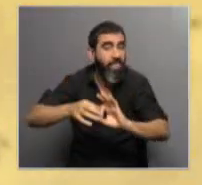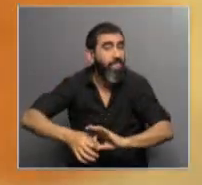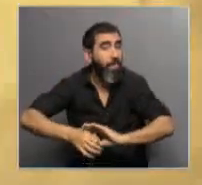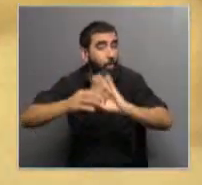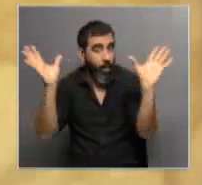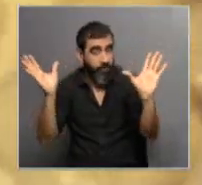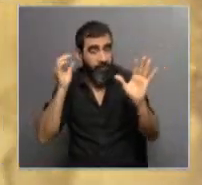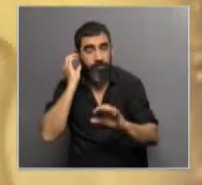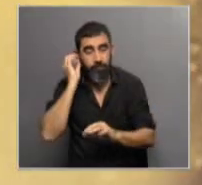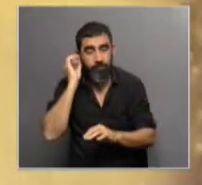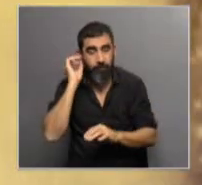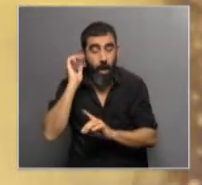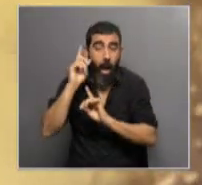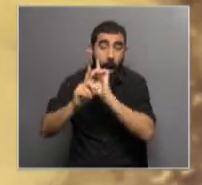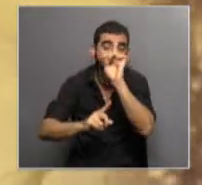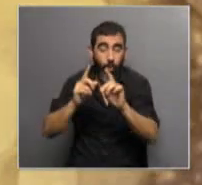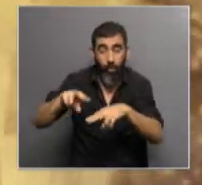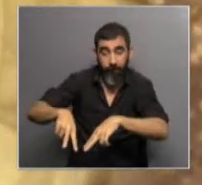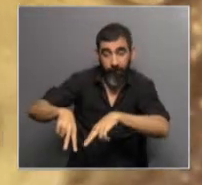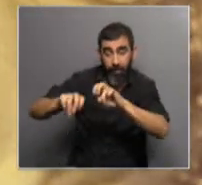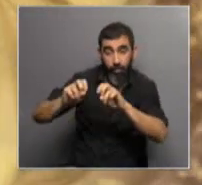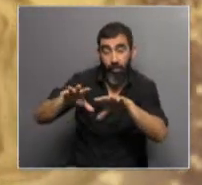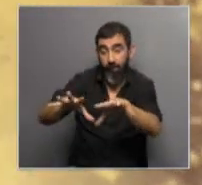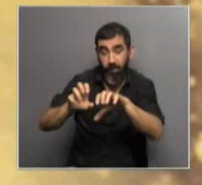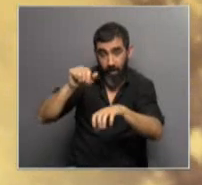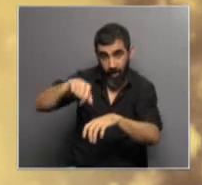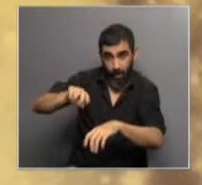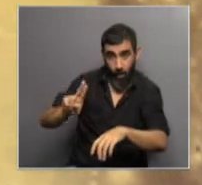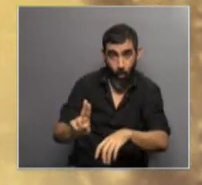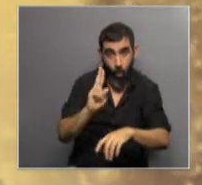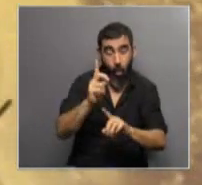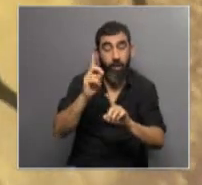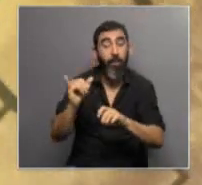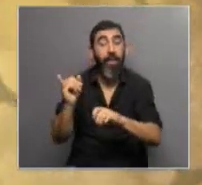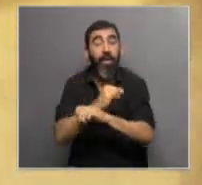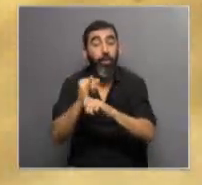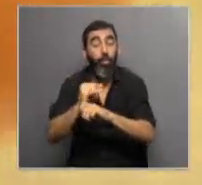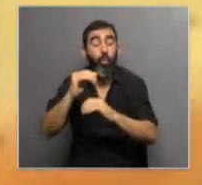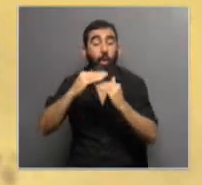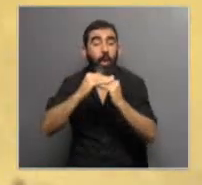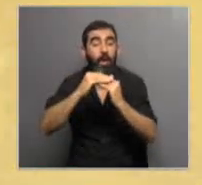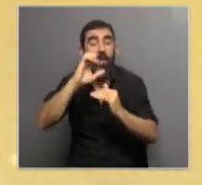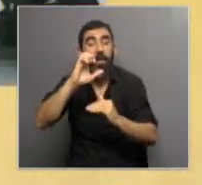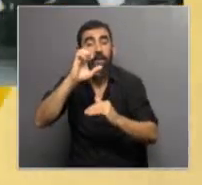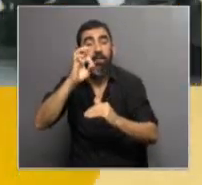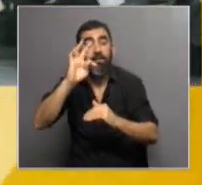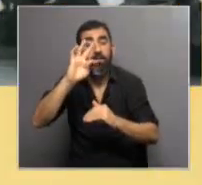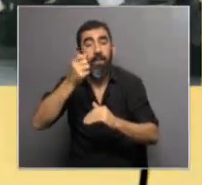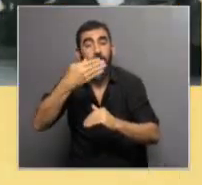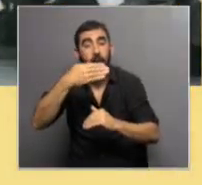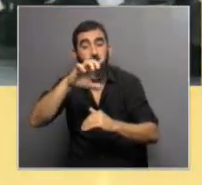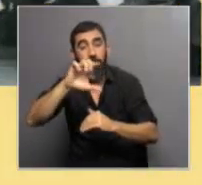y algunos de los investigadores residentes en el país sobre todo del instituto clemente estable y